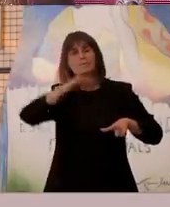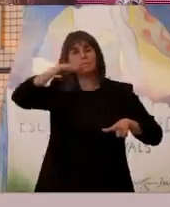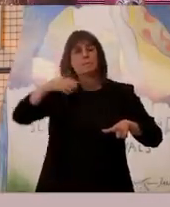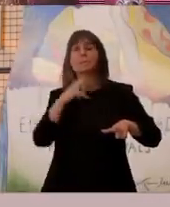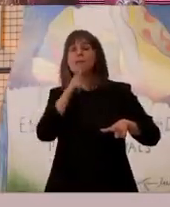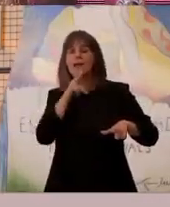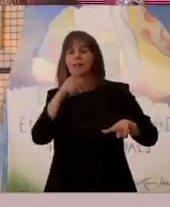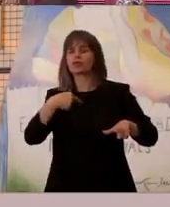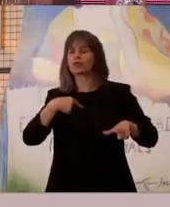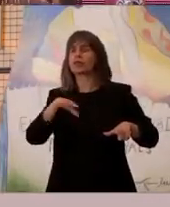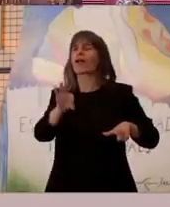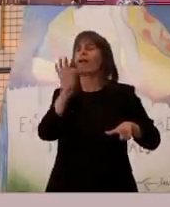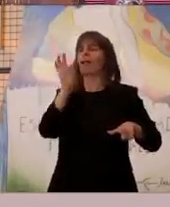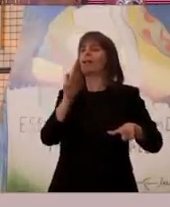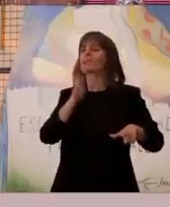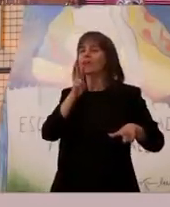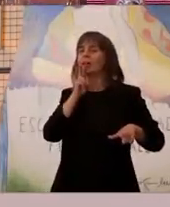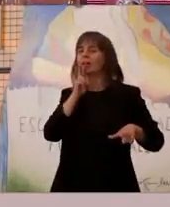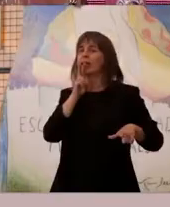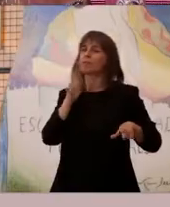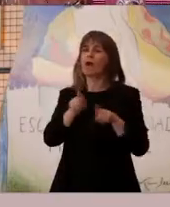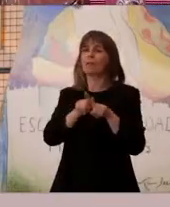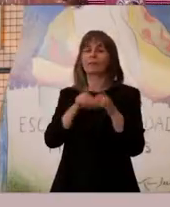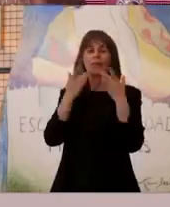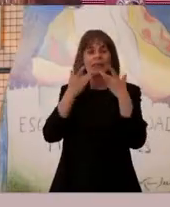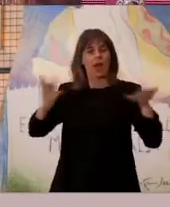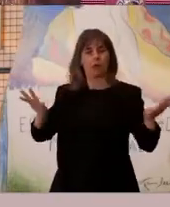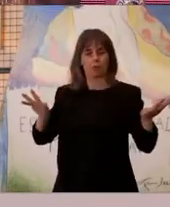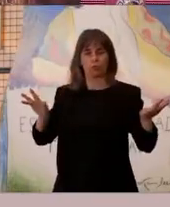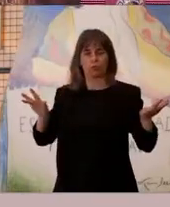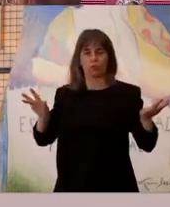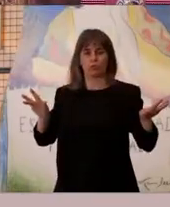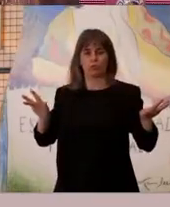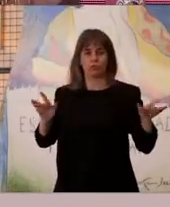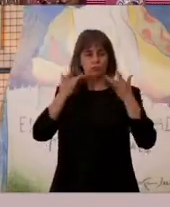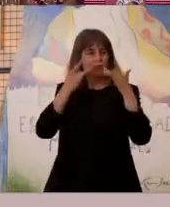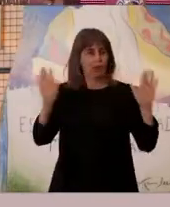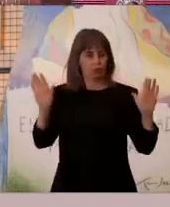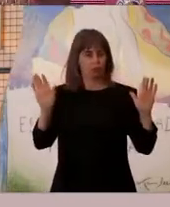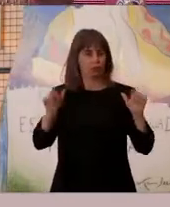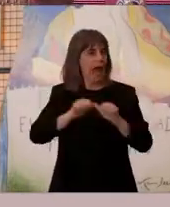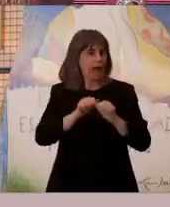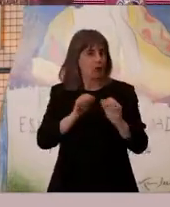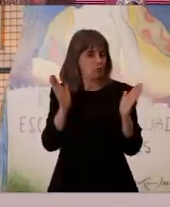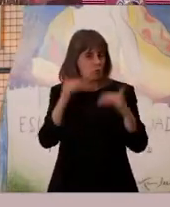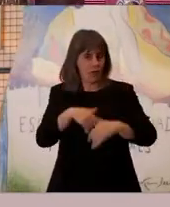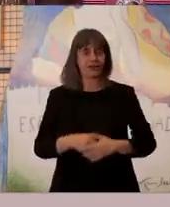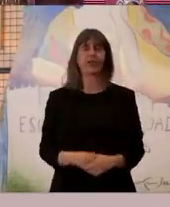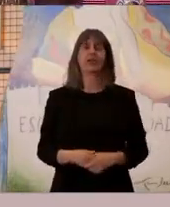de sus libros era un color neutro de género mi hijo